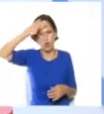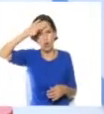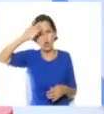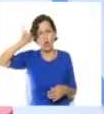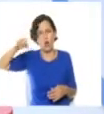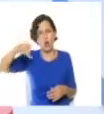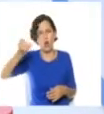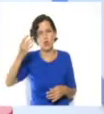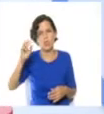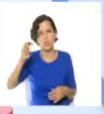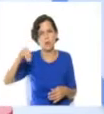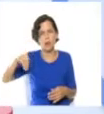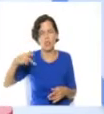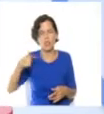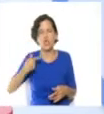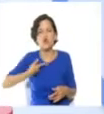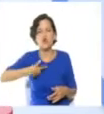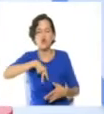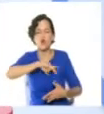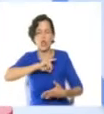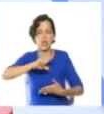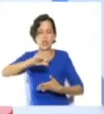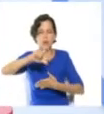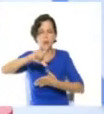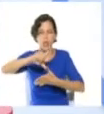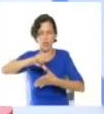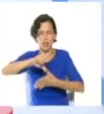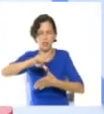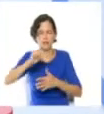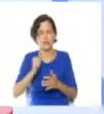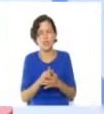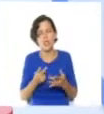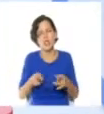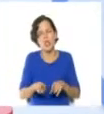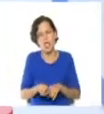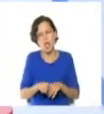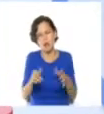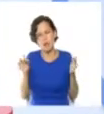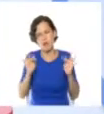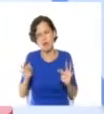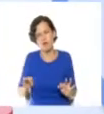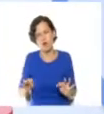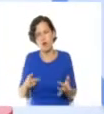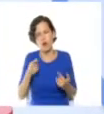Martí, nuestra América. De la misma forma, el libertador Simón